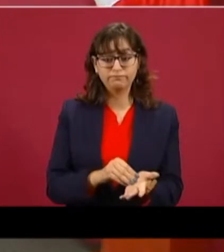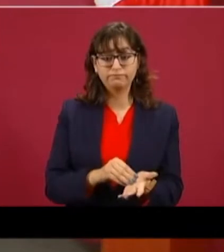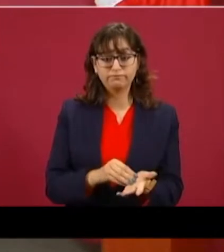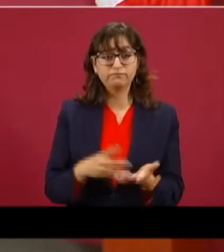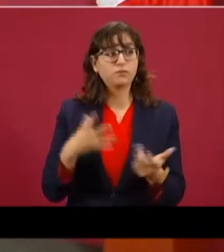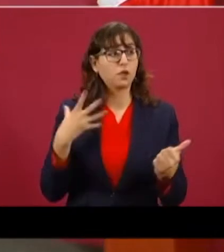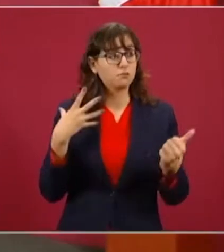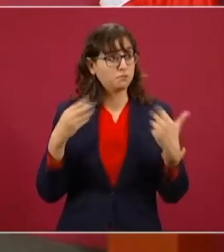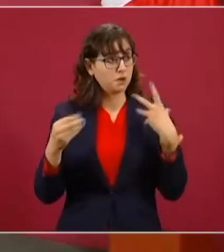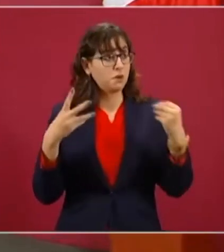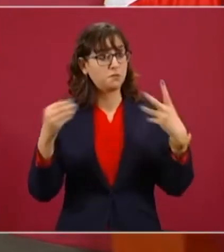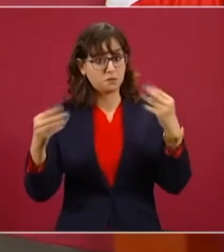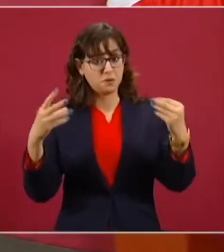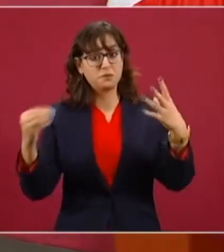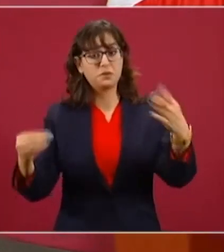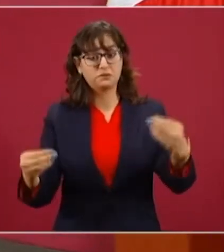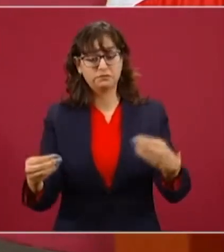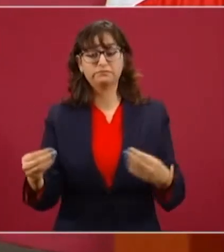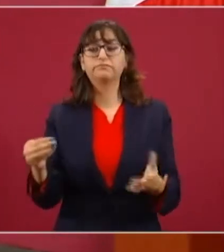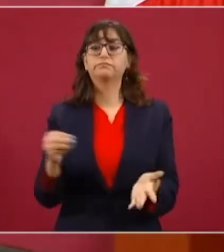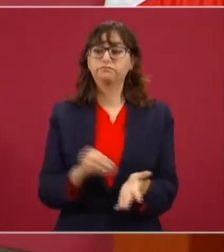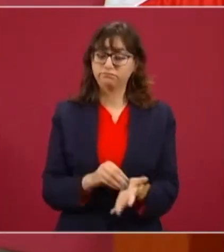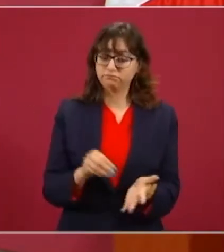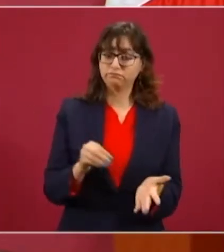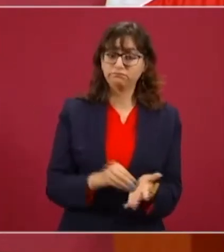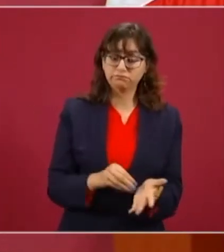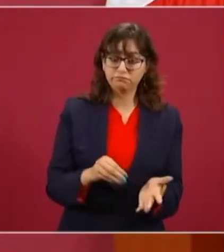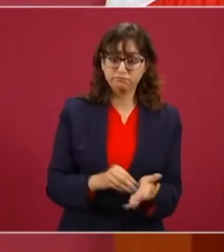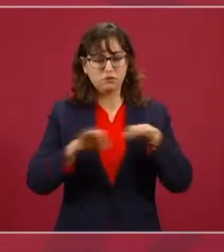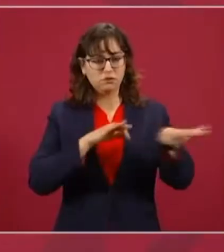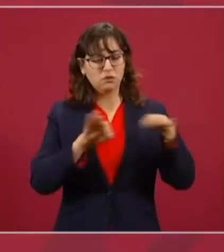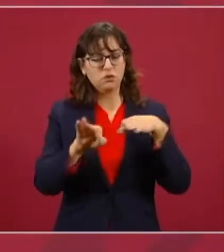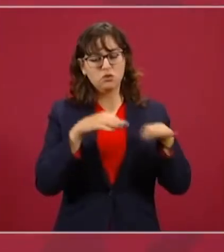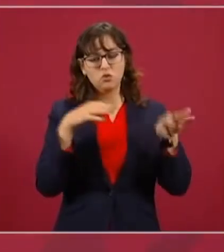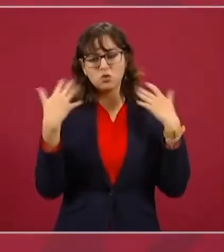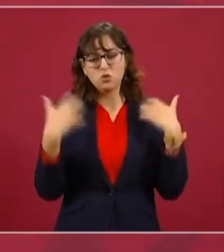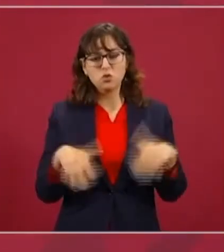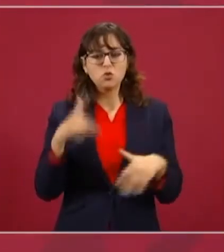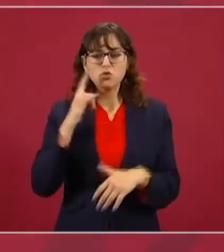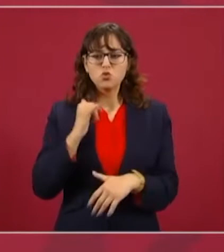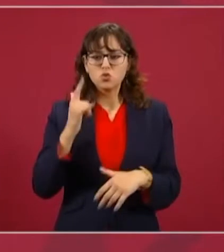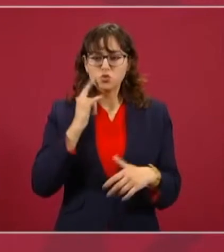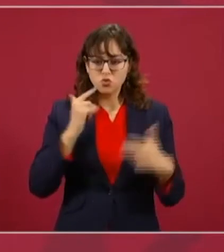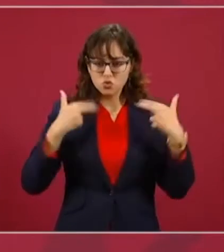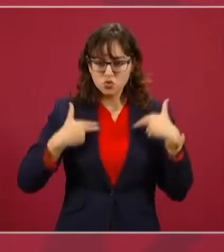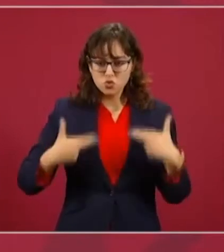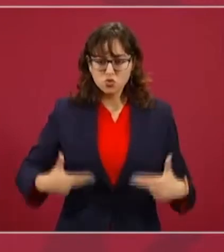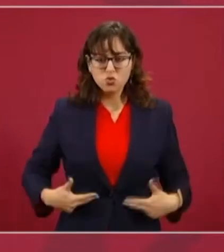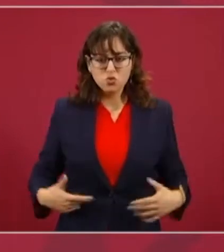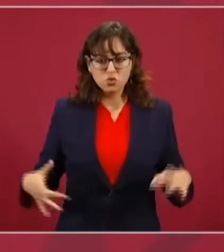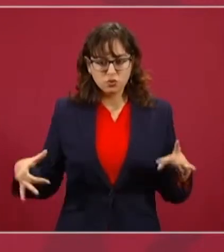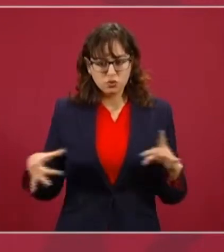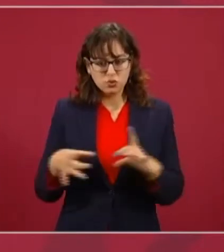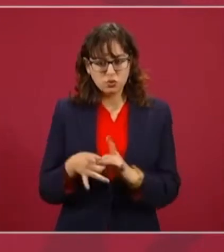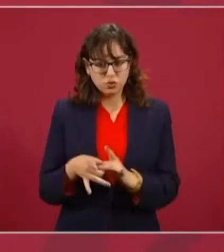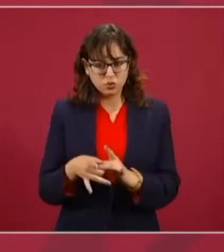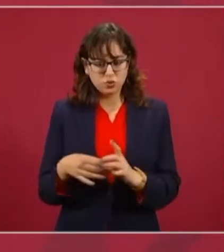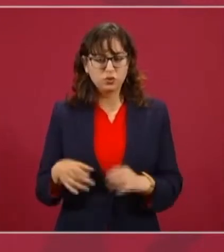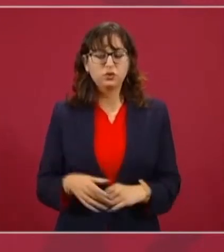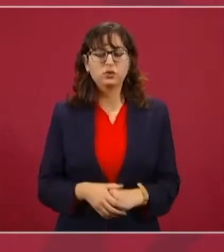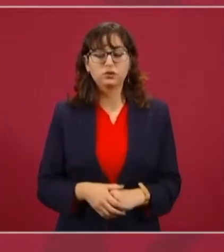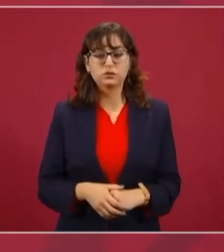hay contagios, hay enfermos. Seguir con todas las